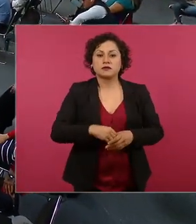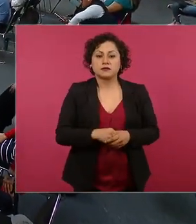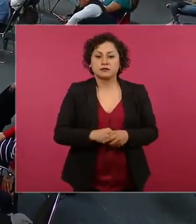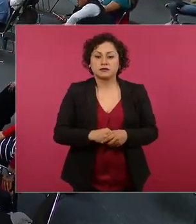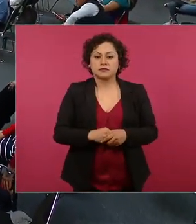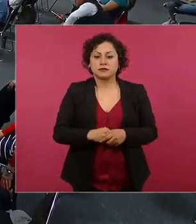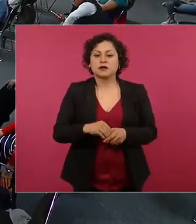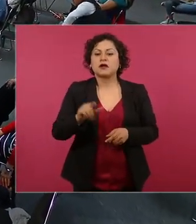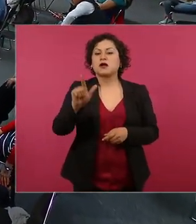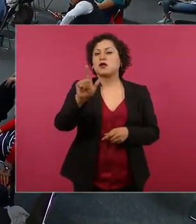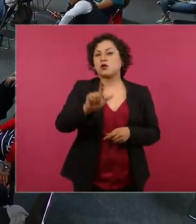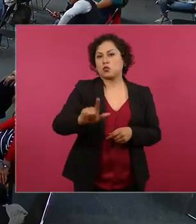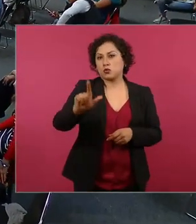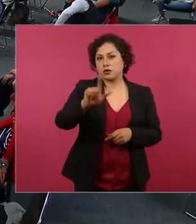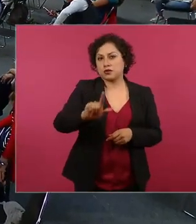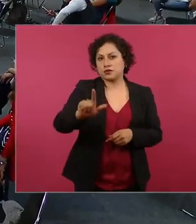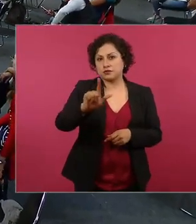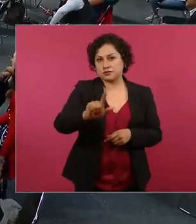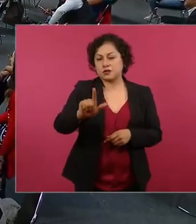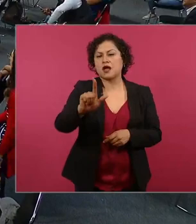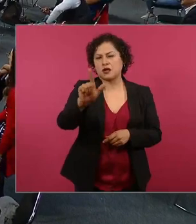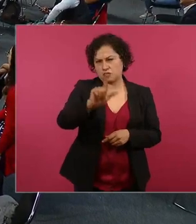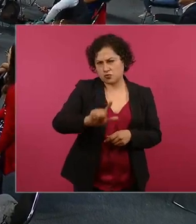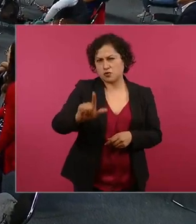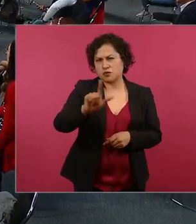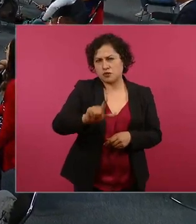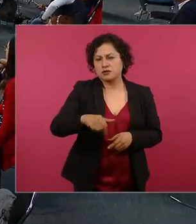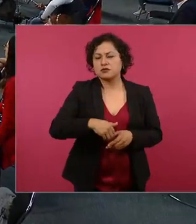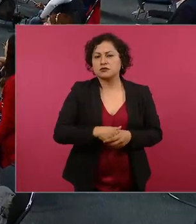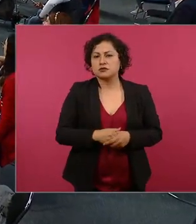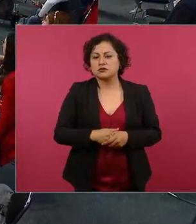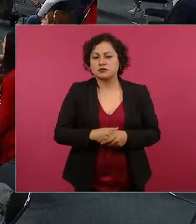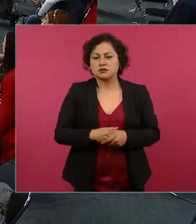El lunes. El lunes.